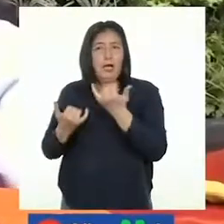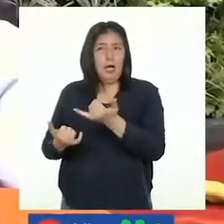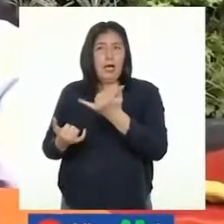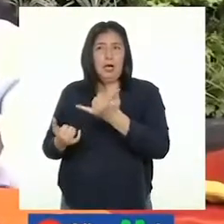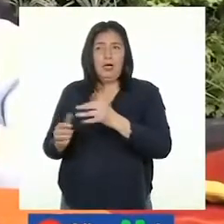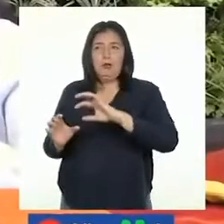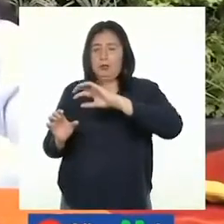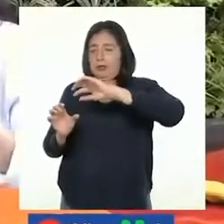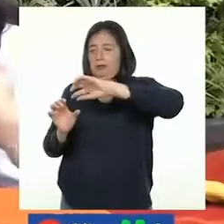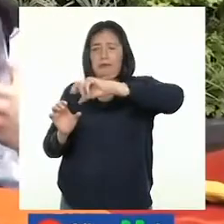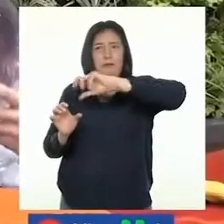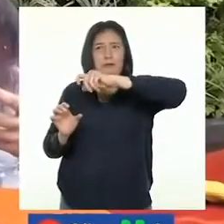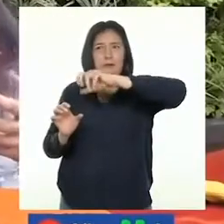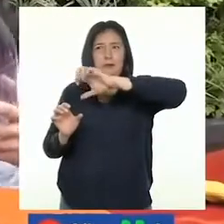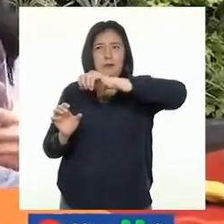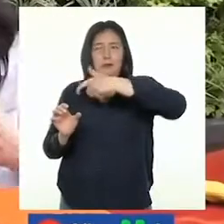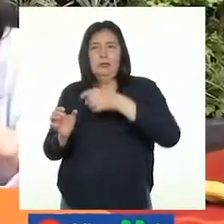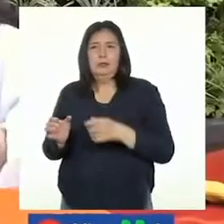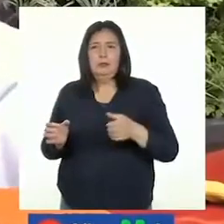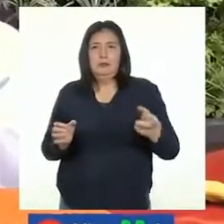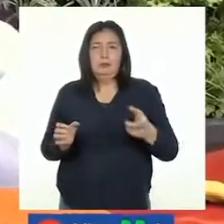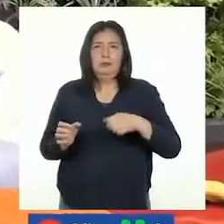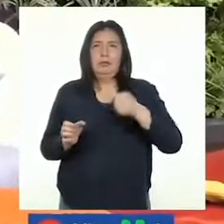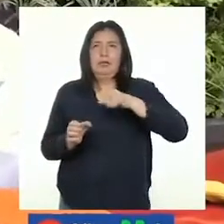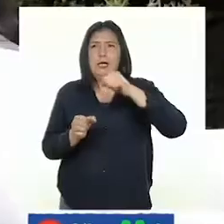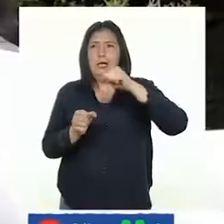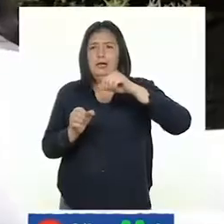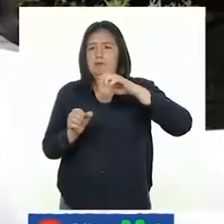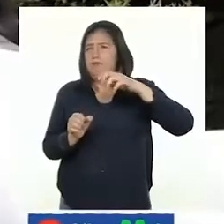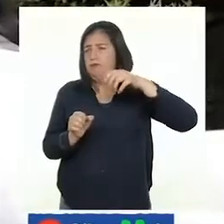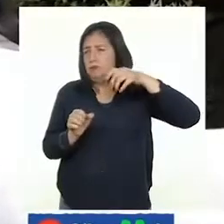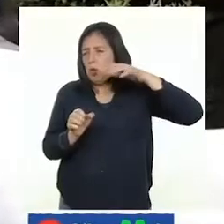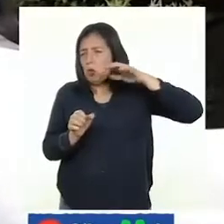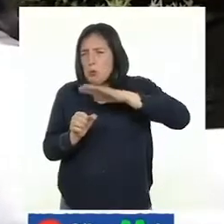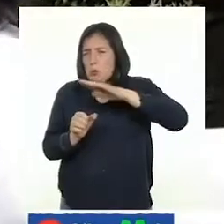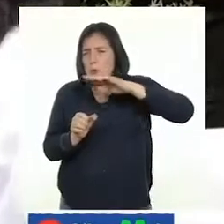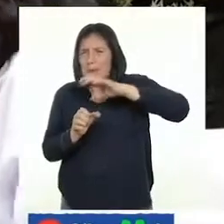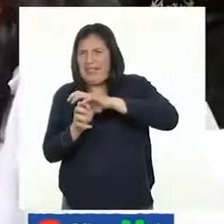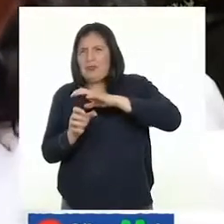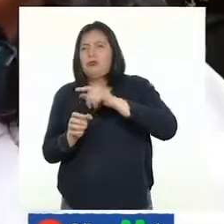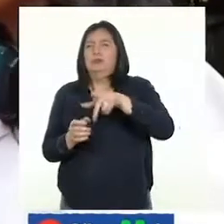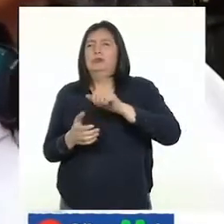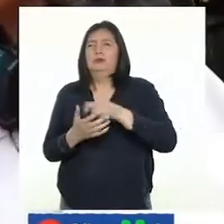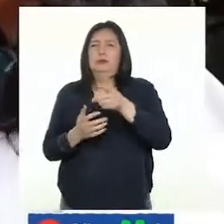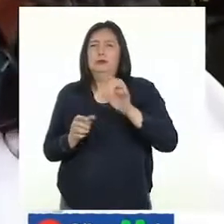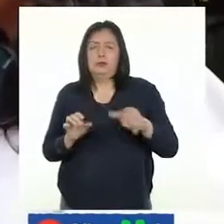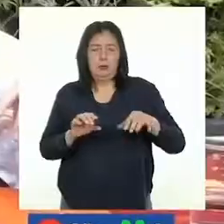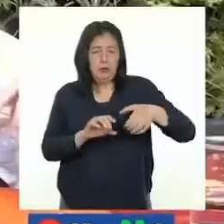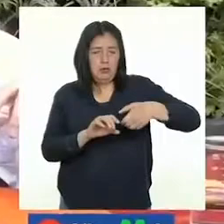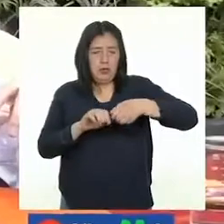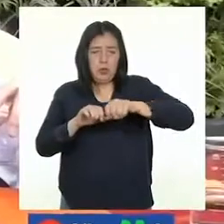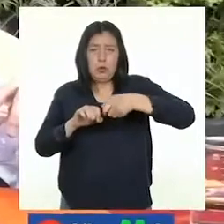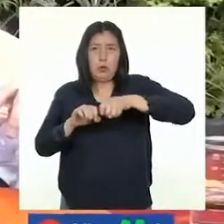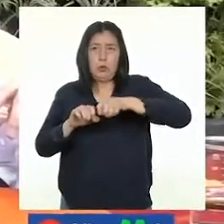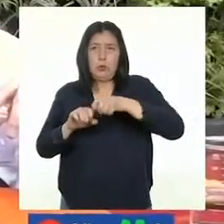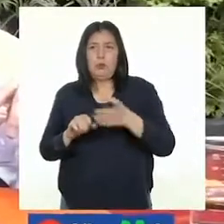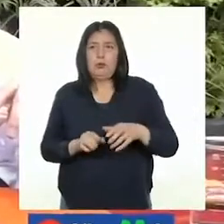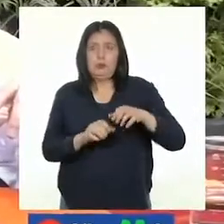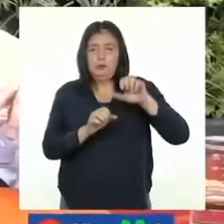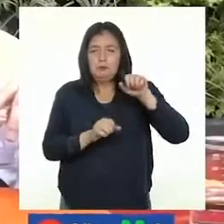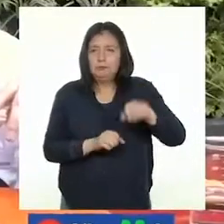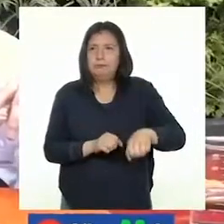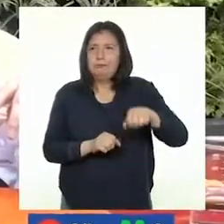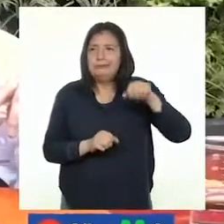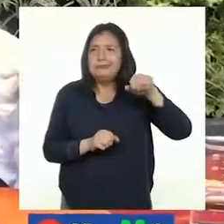ahora vamos a darle un poco de presión a este gas. Perfecto, ya está. ¿Ves? Aseguramos el corcho. Eso